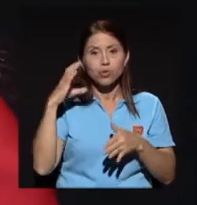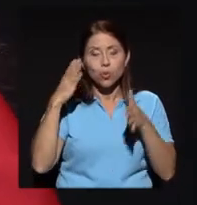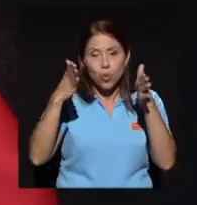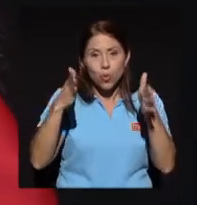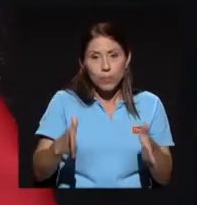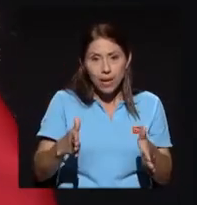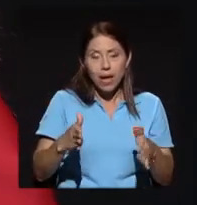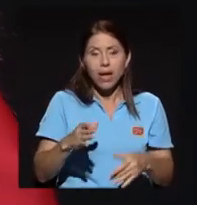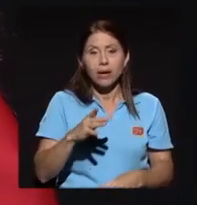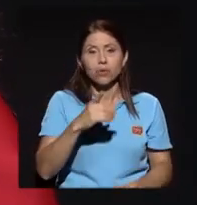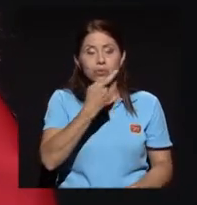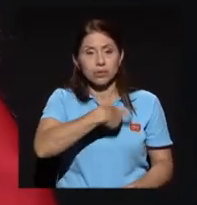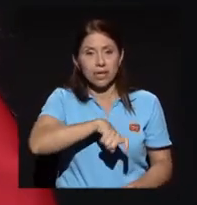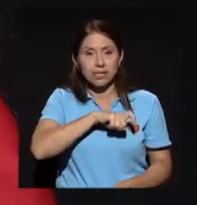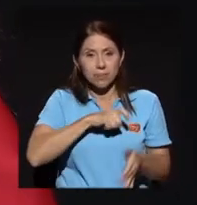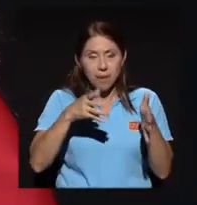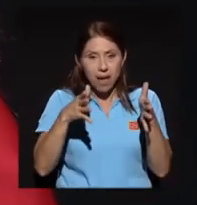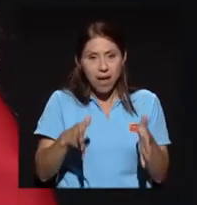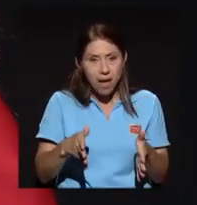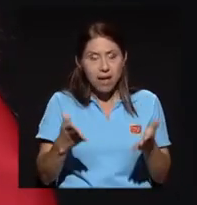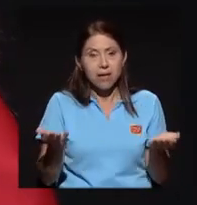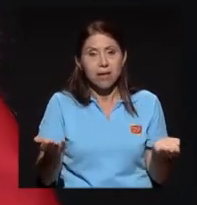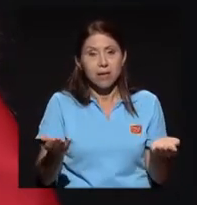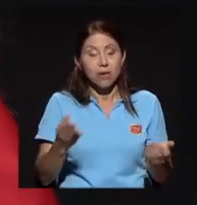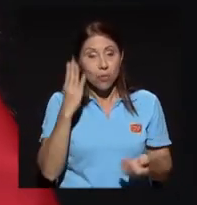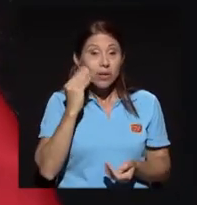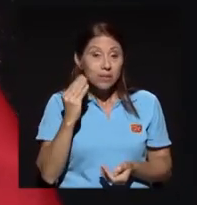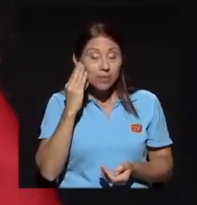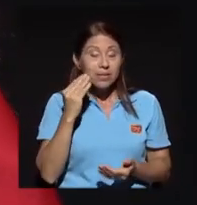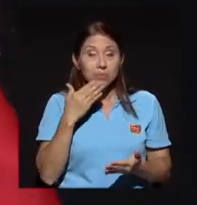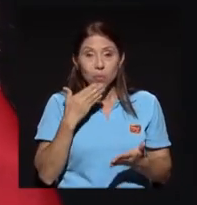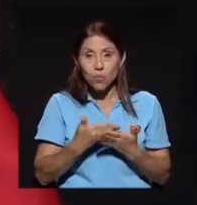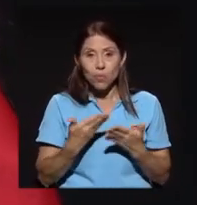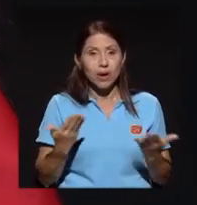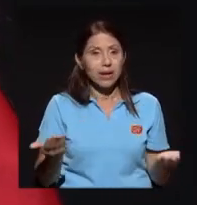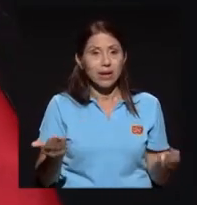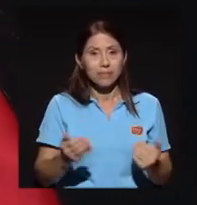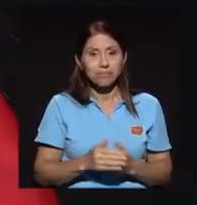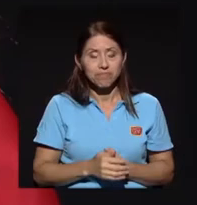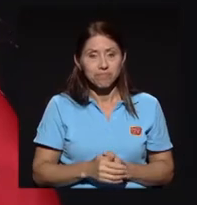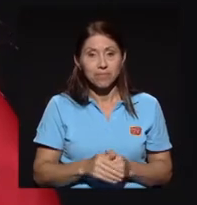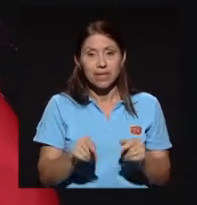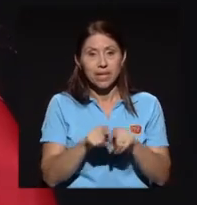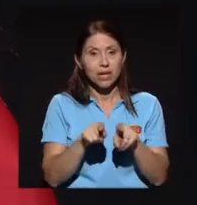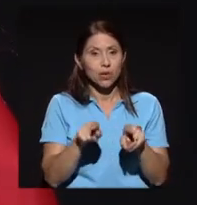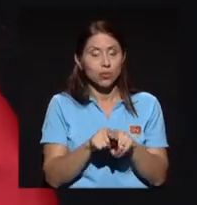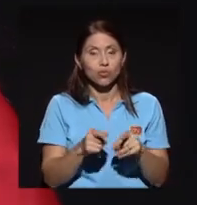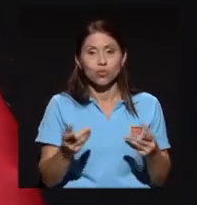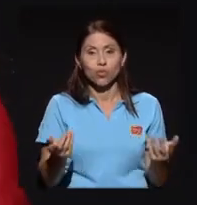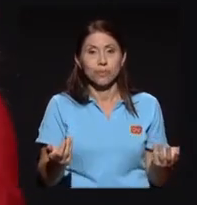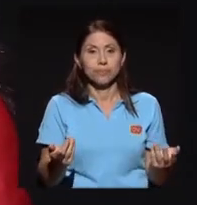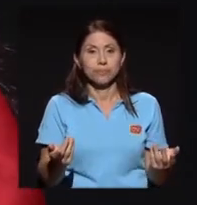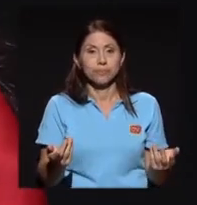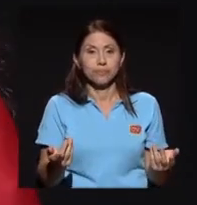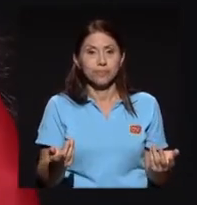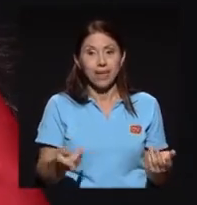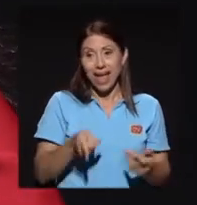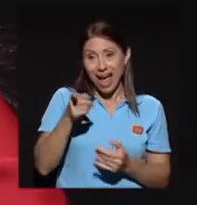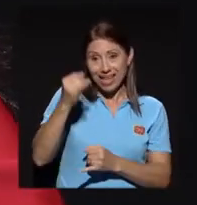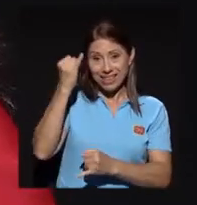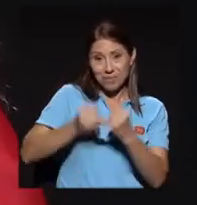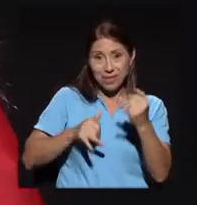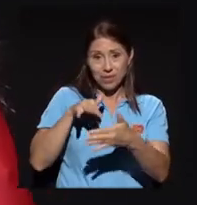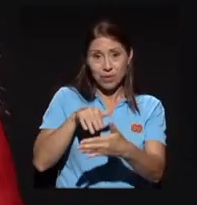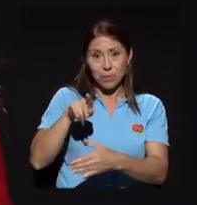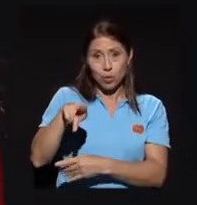español. Así que fue una experiencia muy buena. Incluso, bueno, ahí terminé mi posgrado